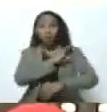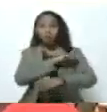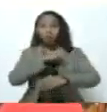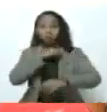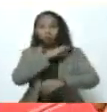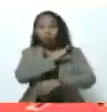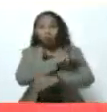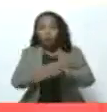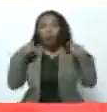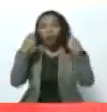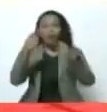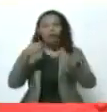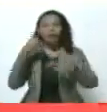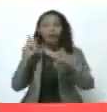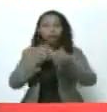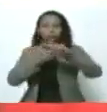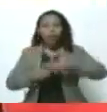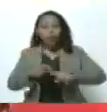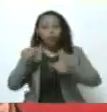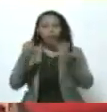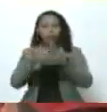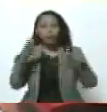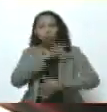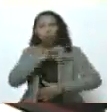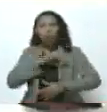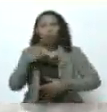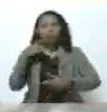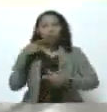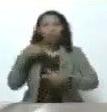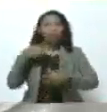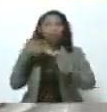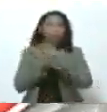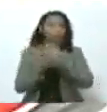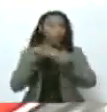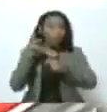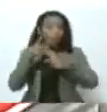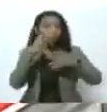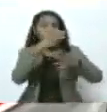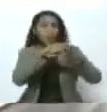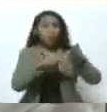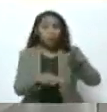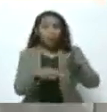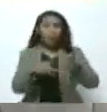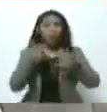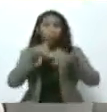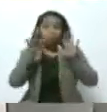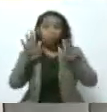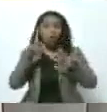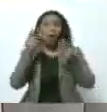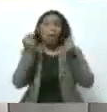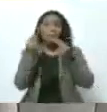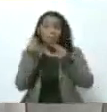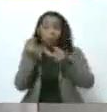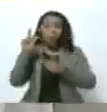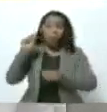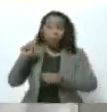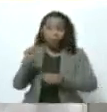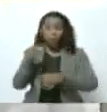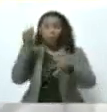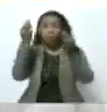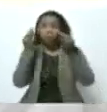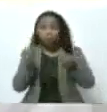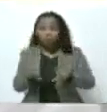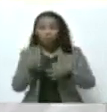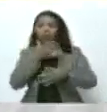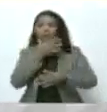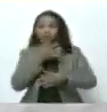han sumado a la Feria del Campo Soberano, donde todos se hacen presentes con sus productos, ¿verdad? Por supuesto, a precios muy solidarios, muy justos, de